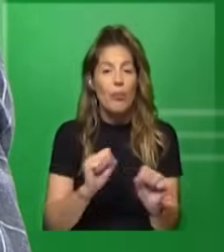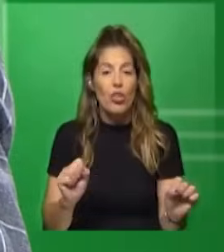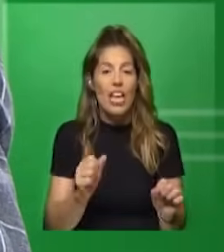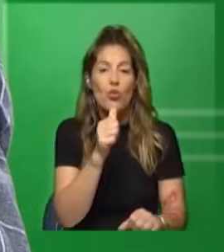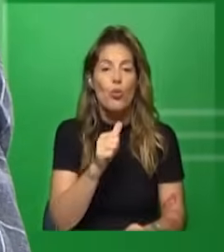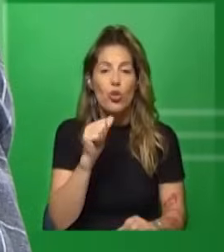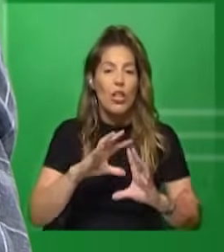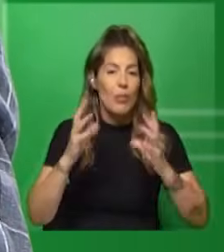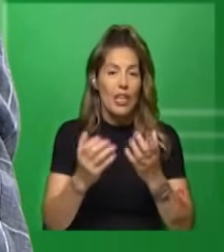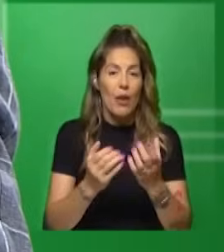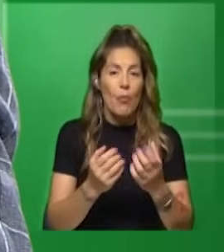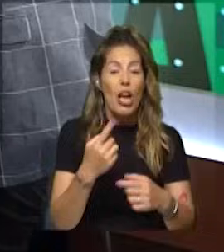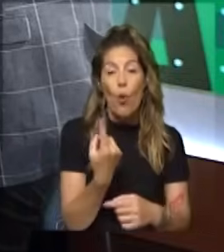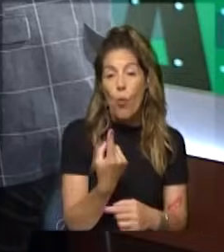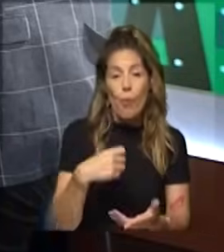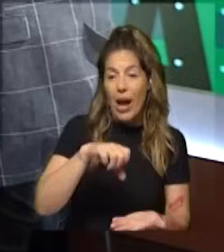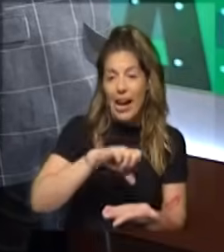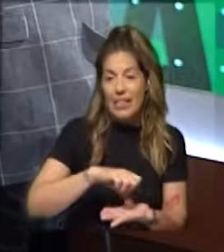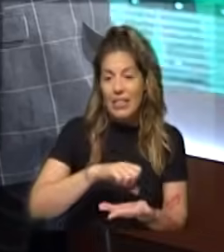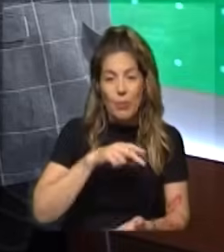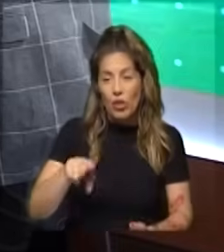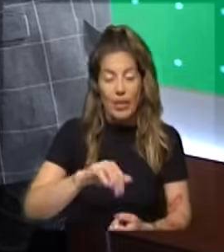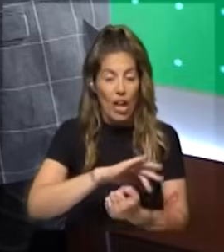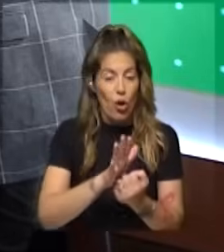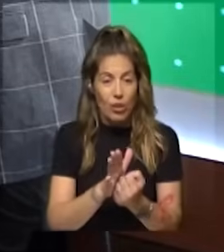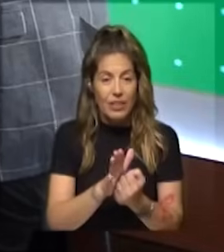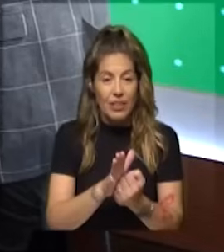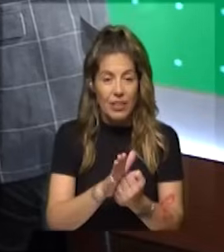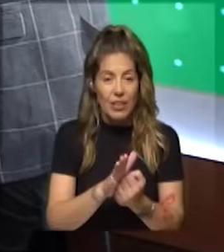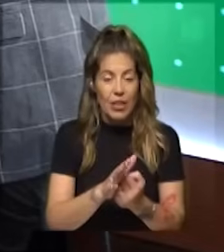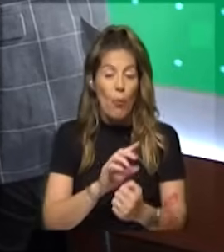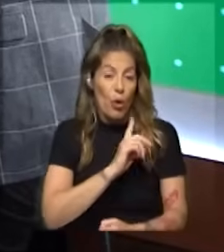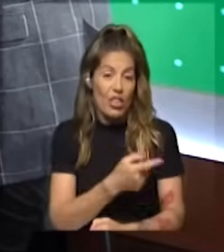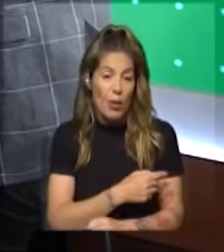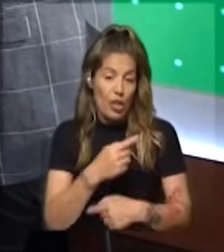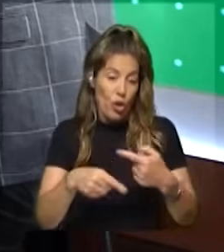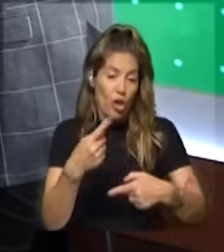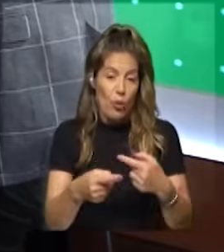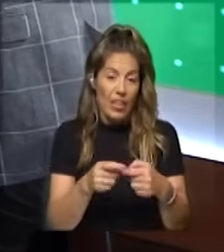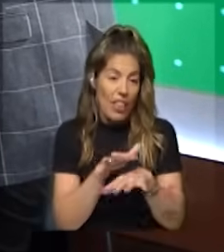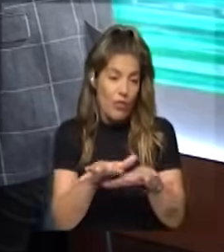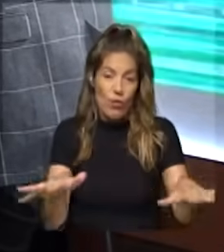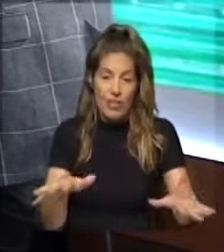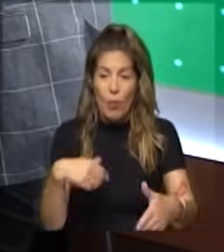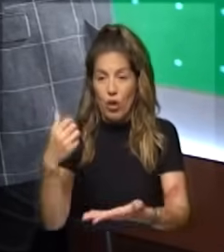porque bastaba que un país mantuviera el COVID, que por lo tanto potencialmente seguía estando presente